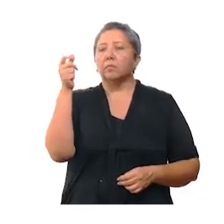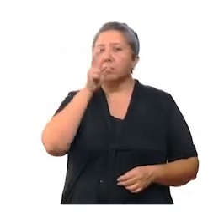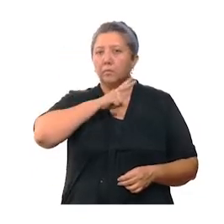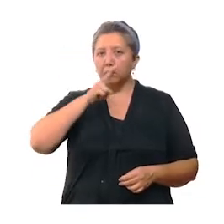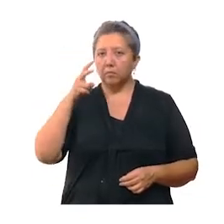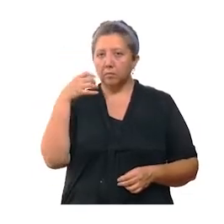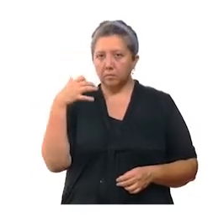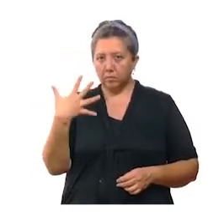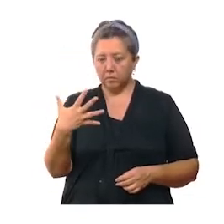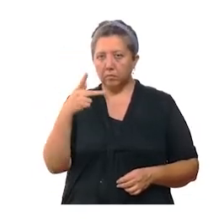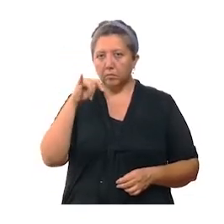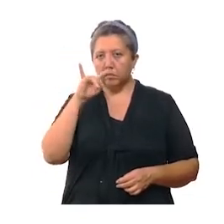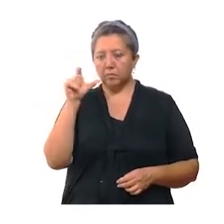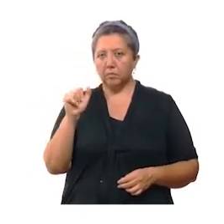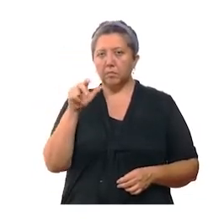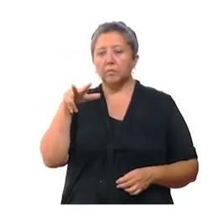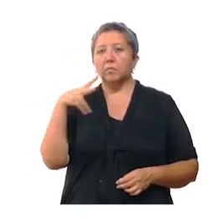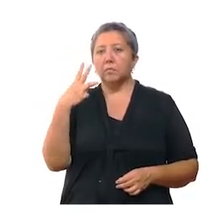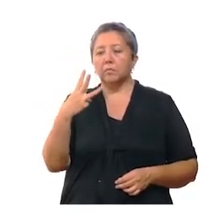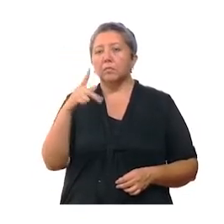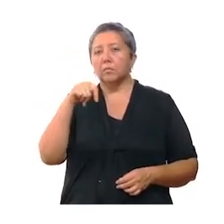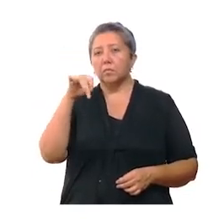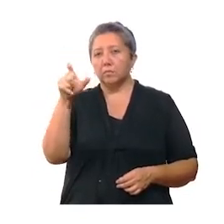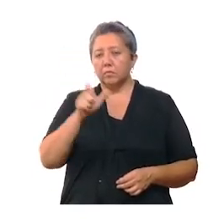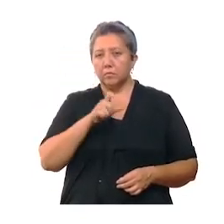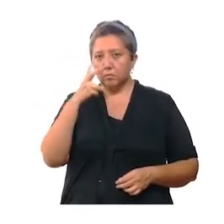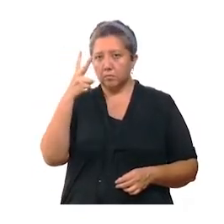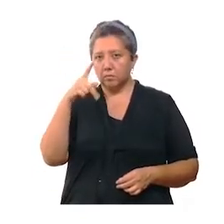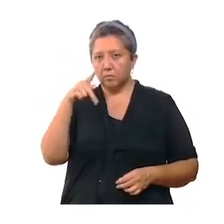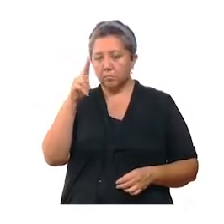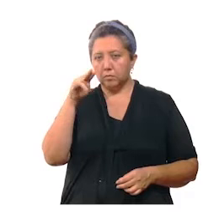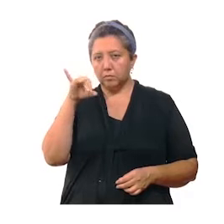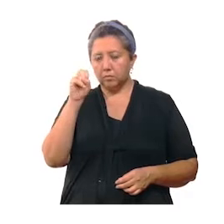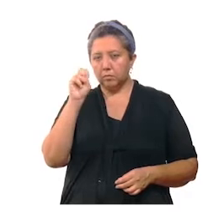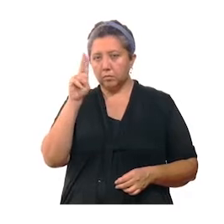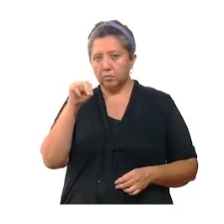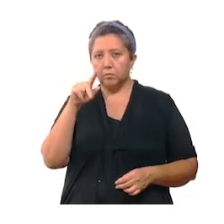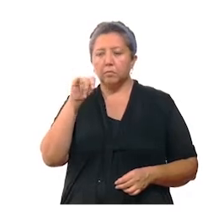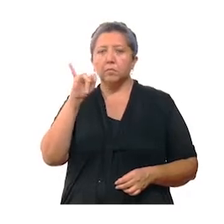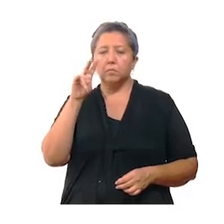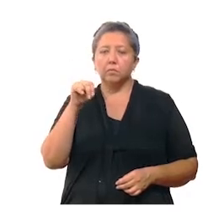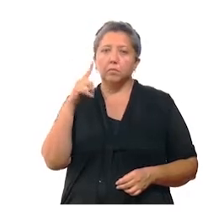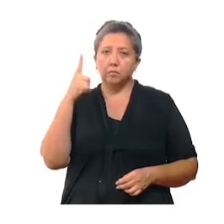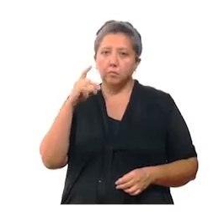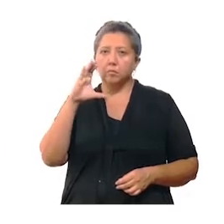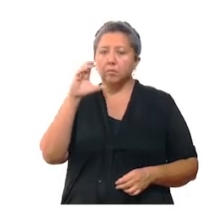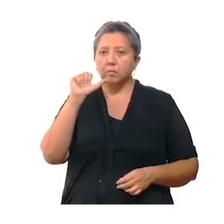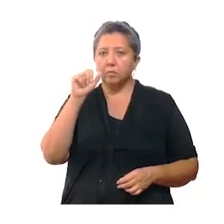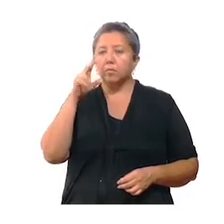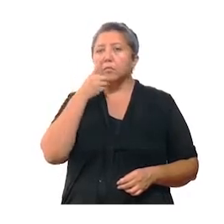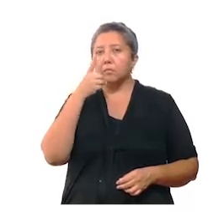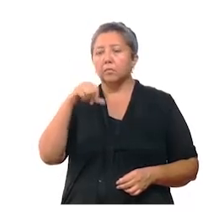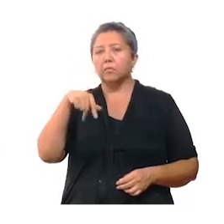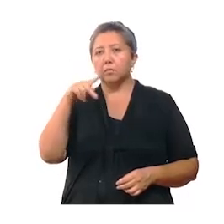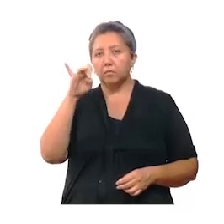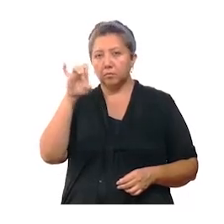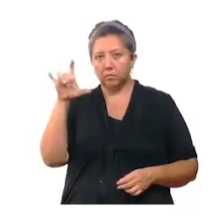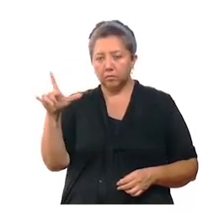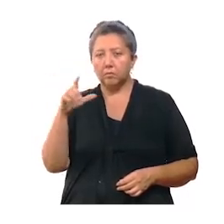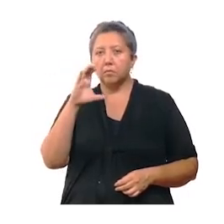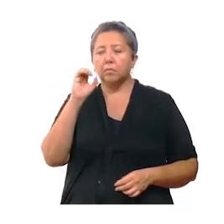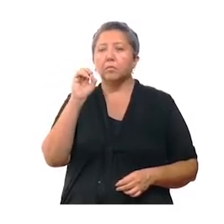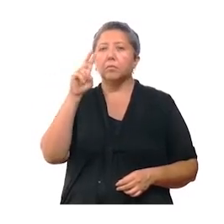Valladolid, 5 en Tizimín, 3 en Tecash, 2 en Canacín, Oxcuscab y Tinum, y 1 en Acanqué, Aquil,